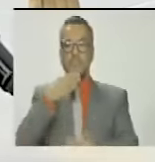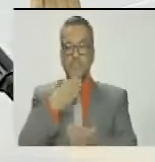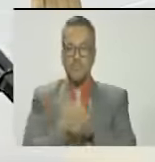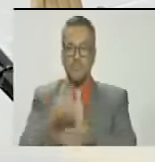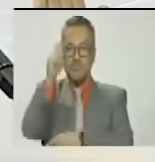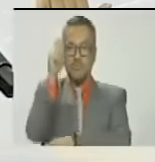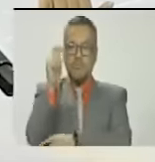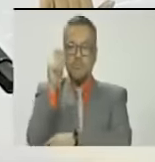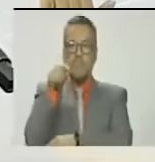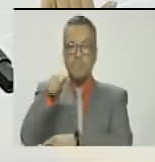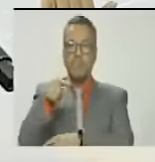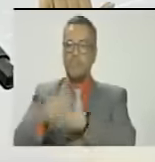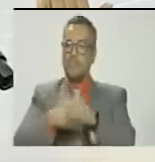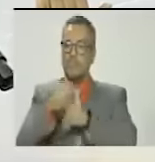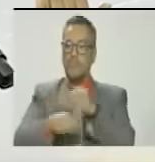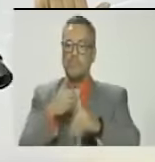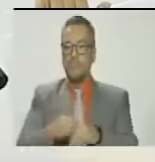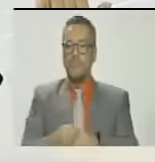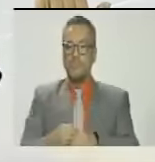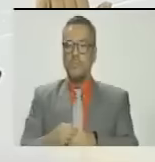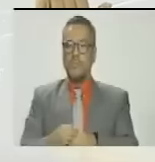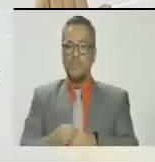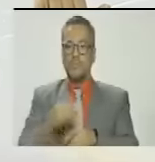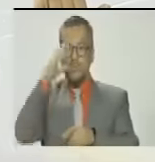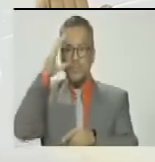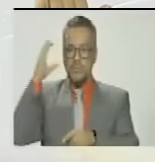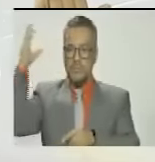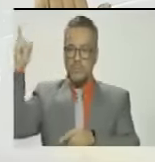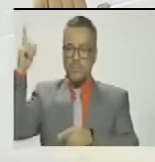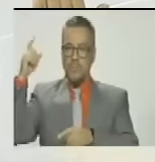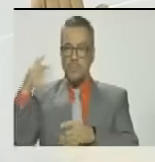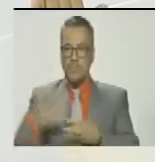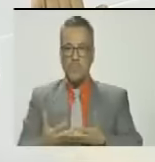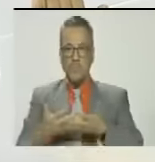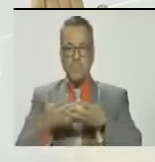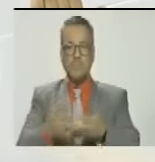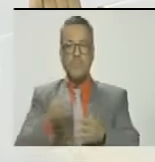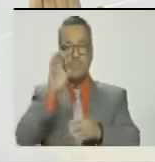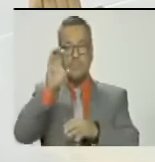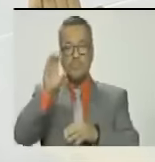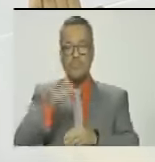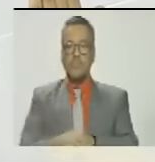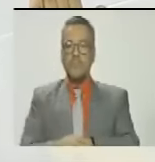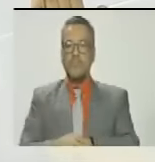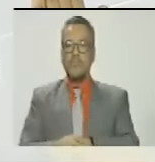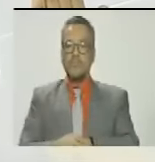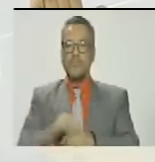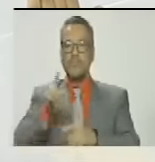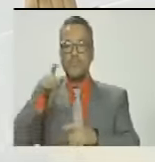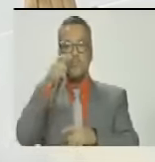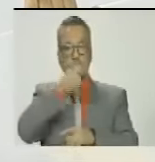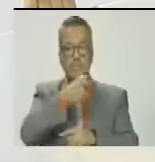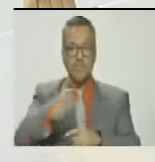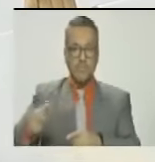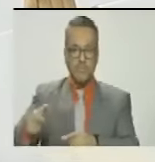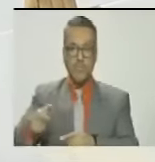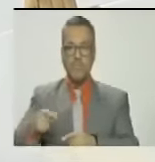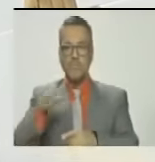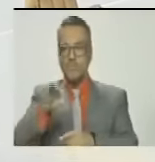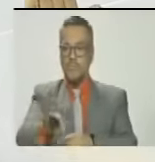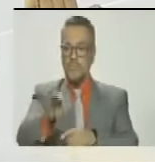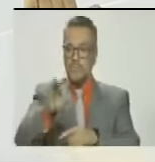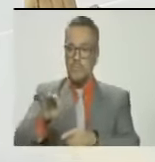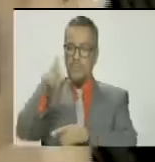Gracias, diputada. Si así lo hiciere, que Dios, que la patria, que el pueblo que le